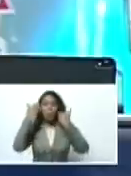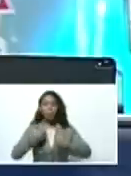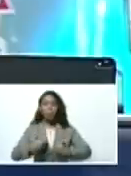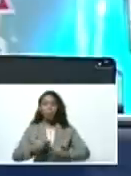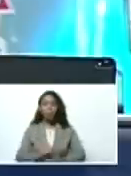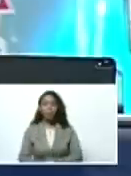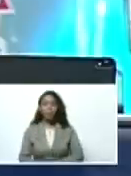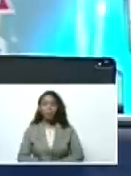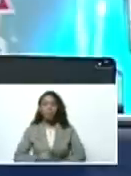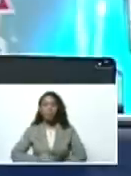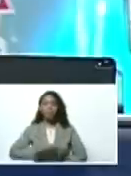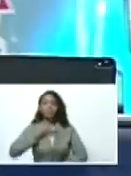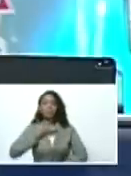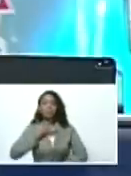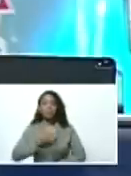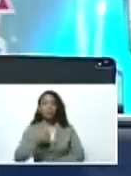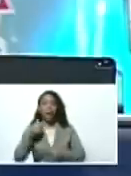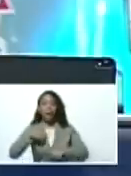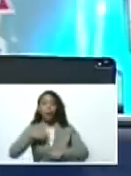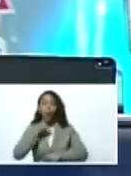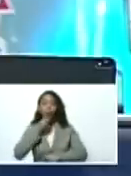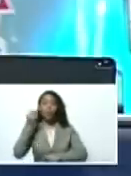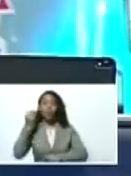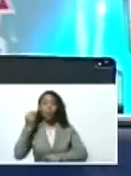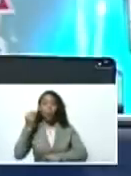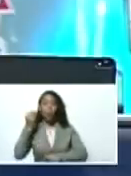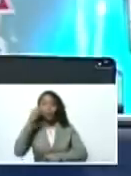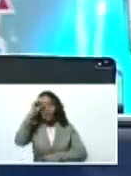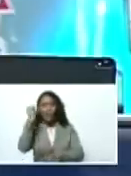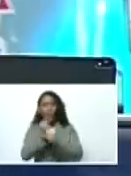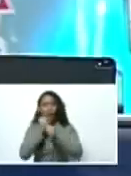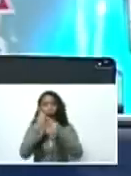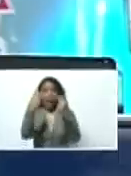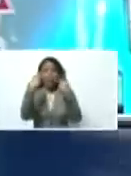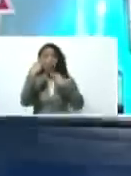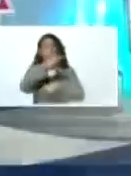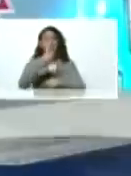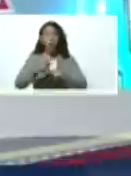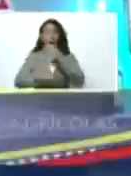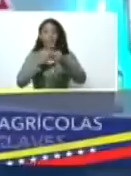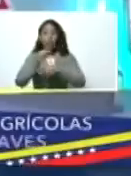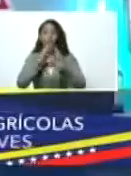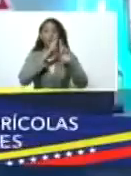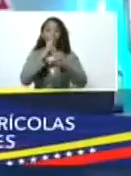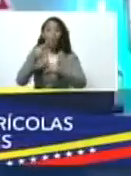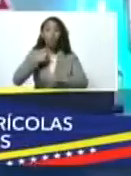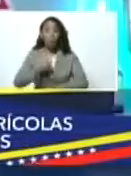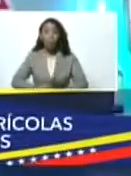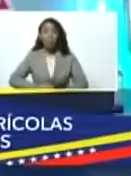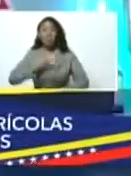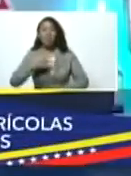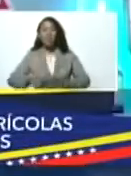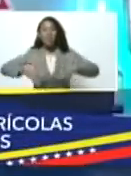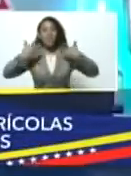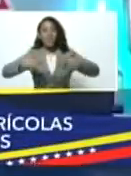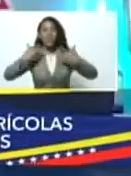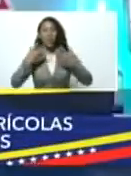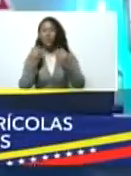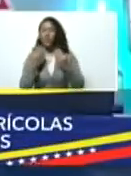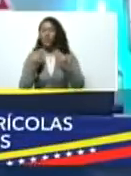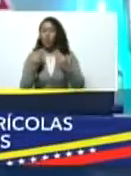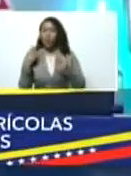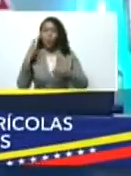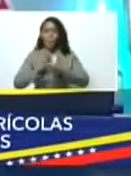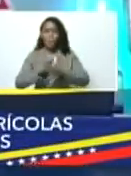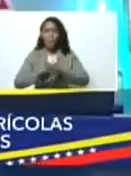inspira cuando ve esta juventud trabajando, cuando ve a la gente dando resultados. Yo me inspiro, yo me alegro mucho. Cuando paso por